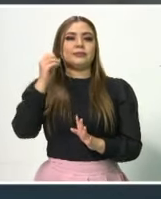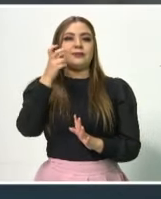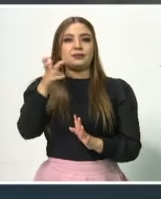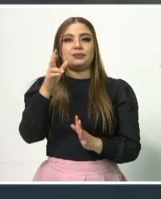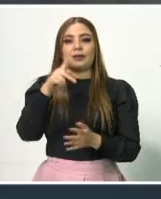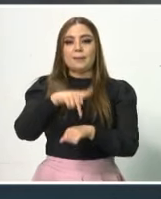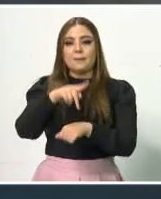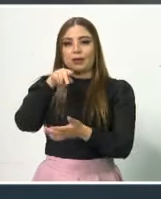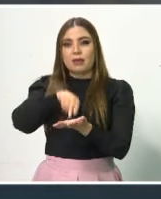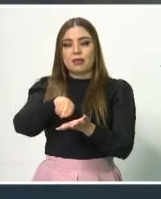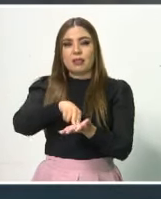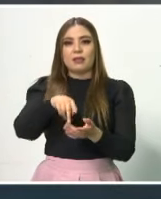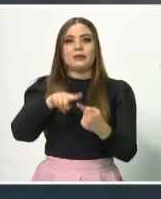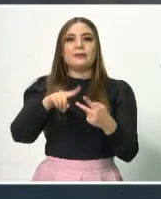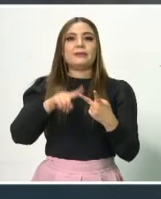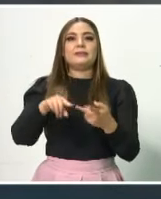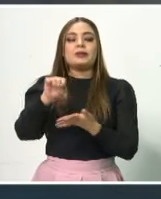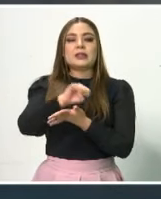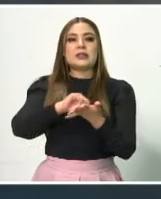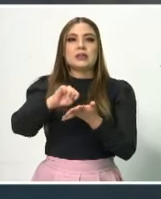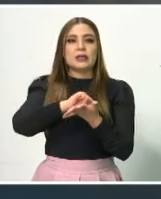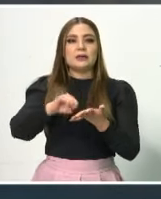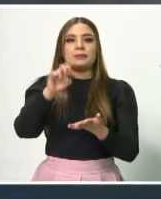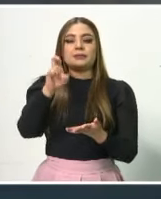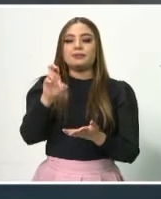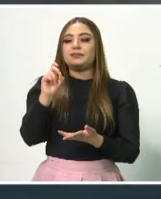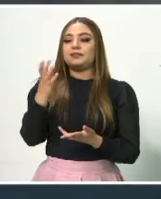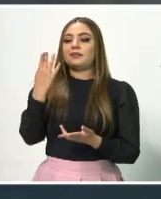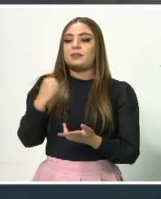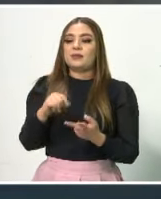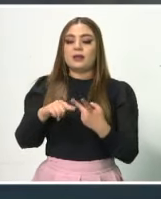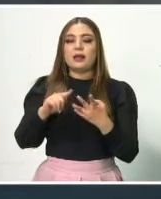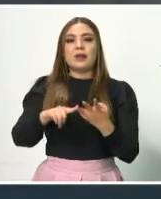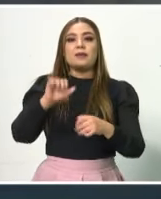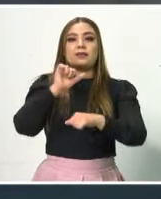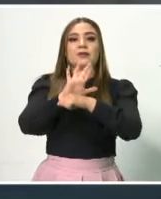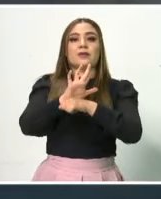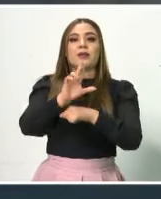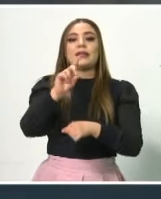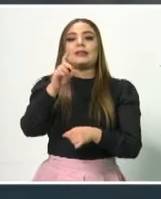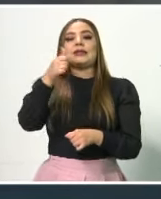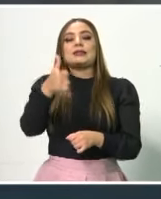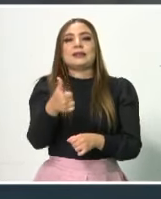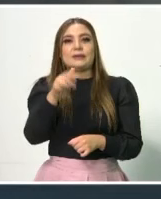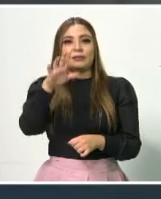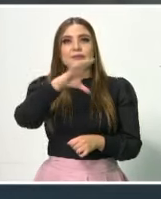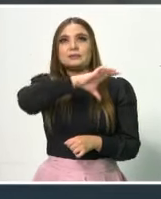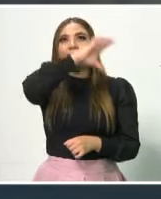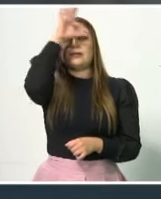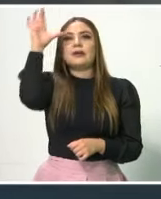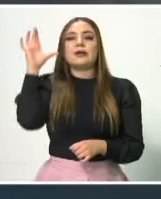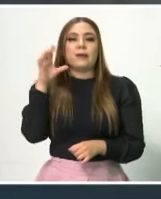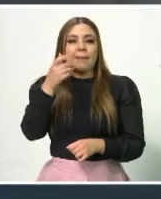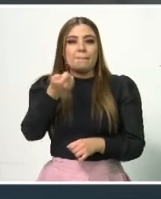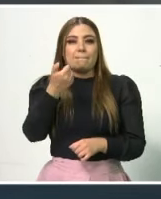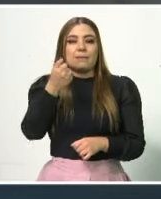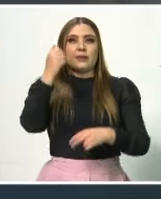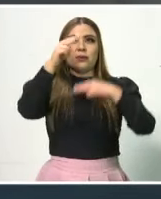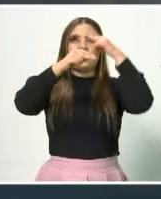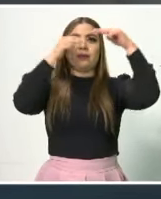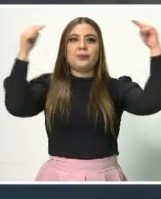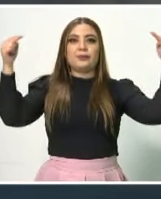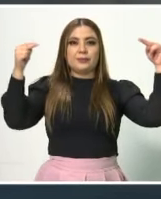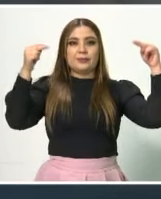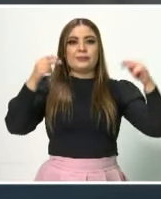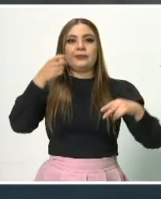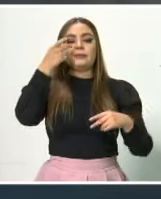en Sabinas y Monclova en los 39, en Acuña 36, cielo mayormente cubierto, de parcial a mayormente nublado,